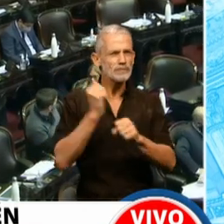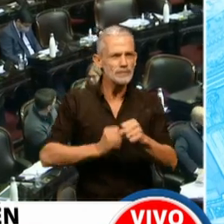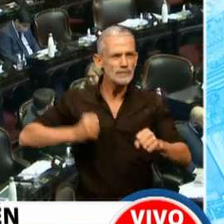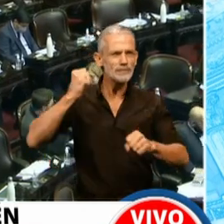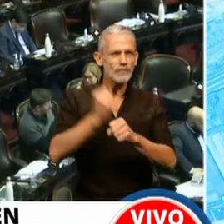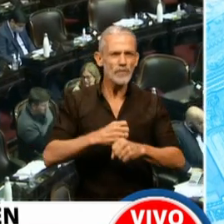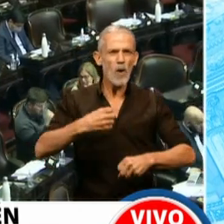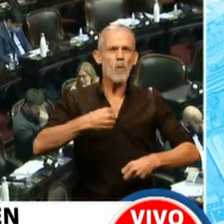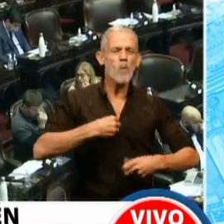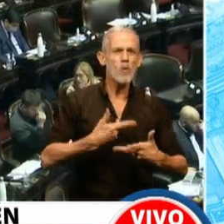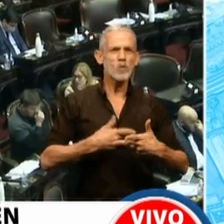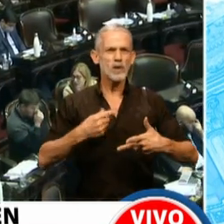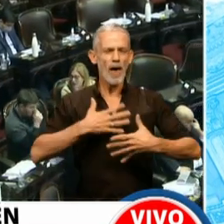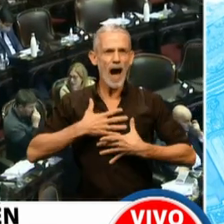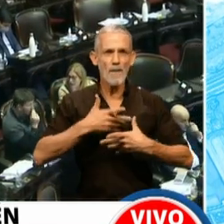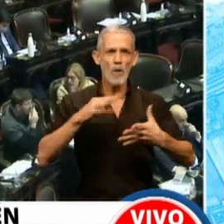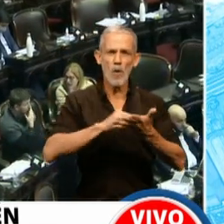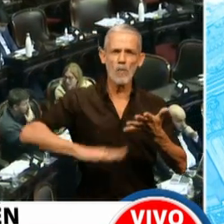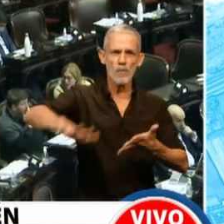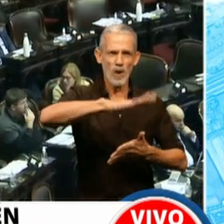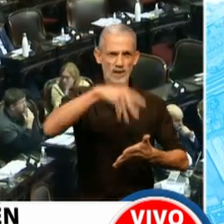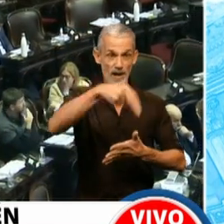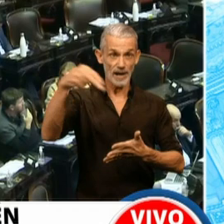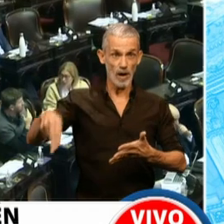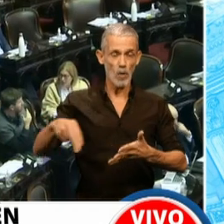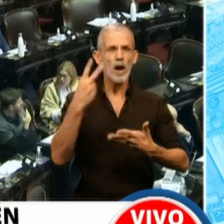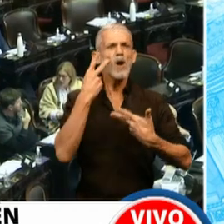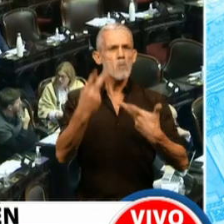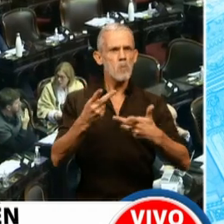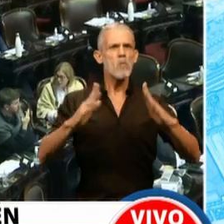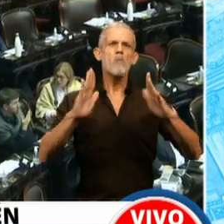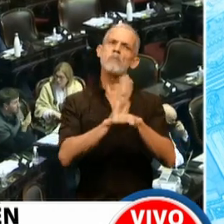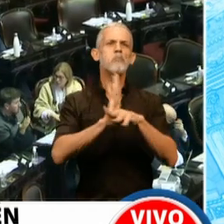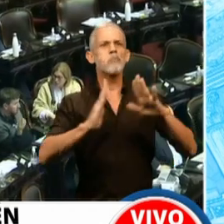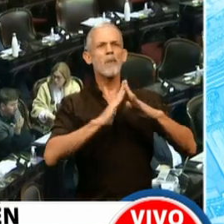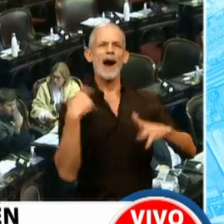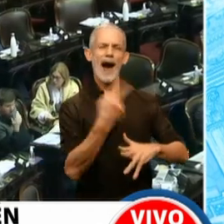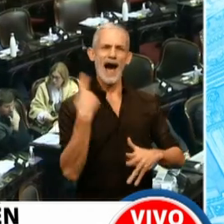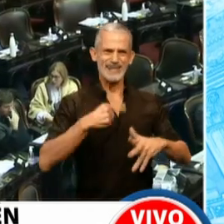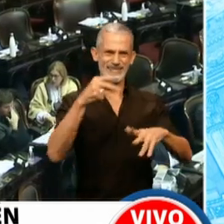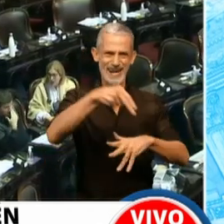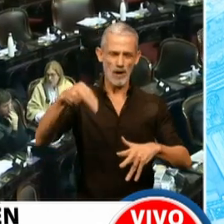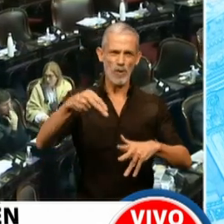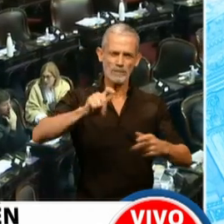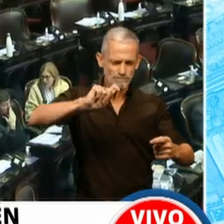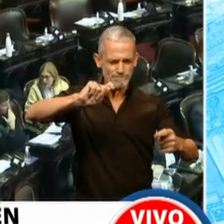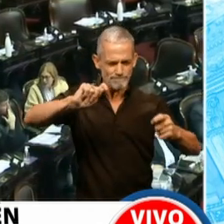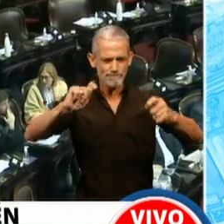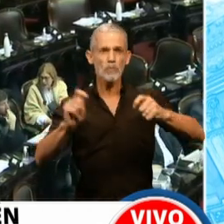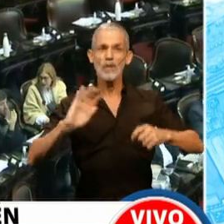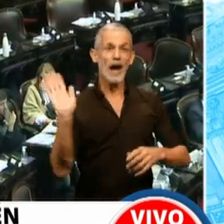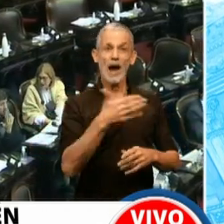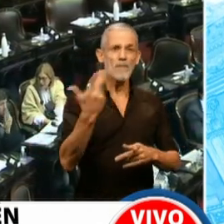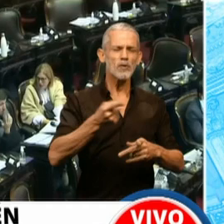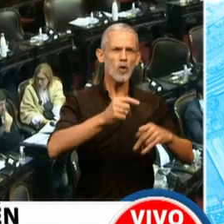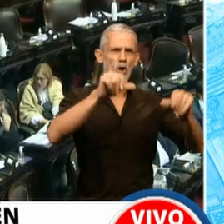voluntad y amor por esta tierra reconocida como nuestra casa común logramos revertir todos los indicadores